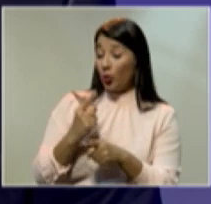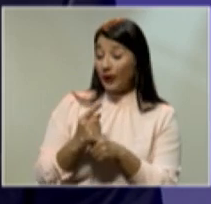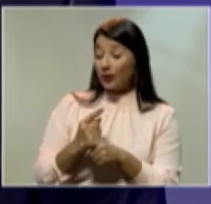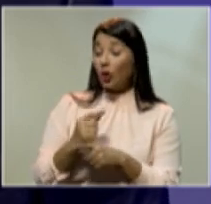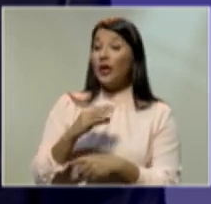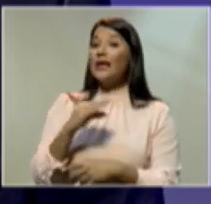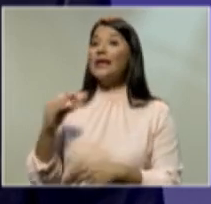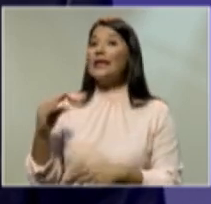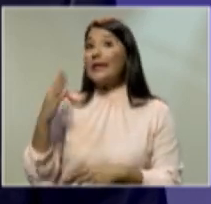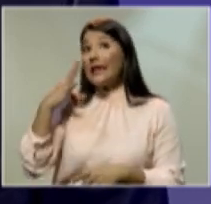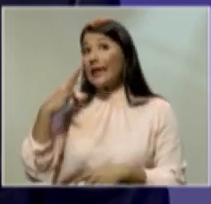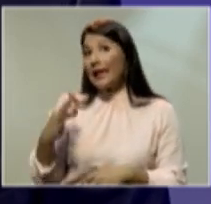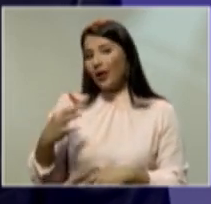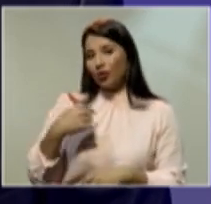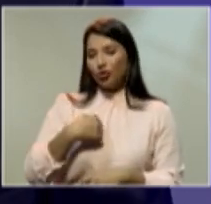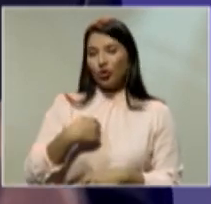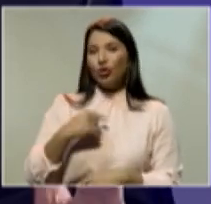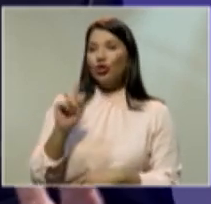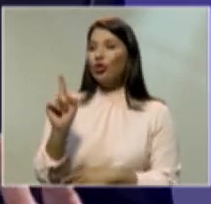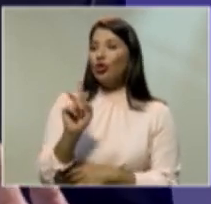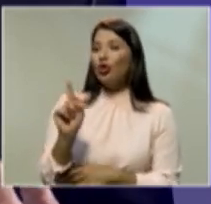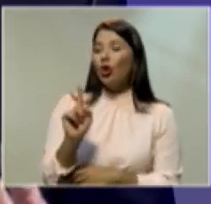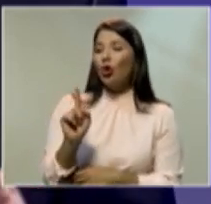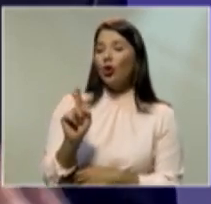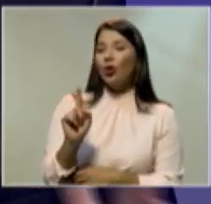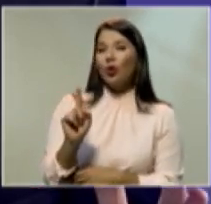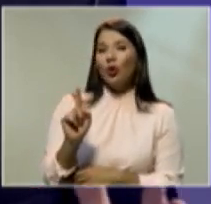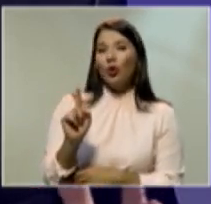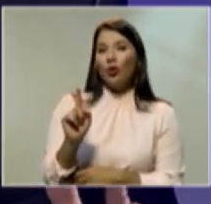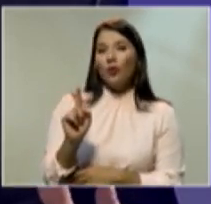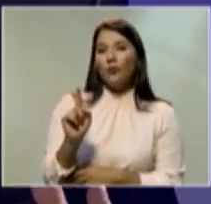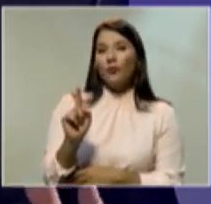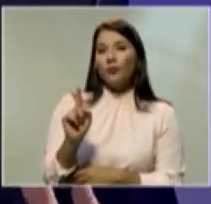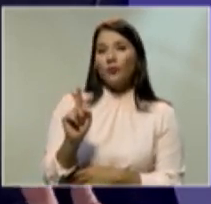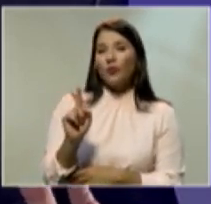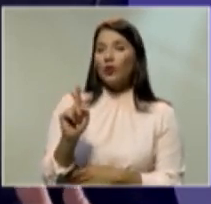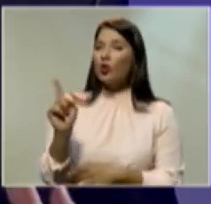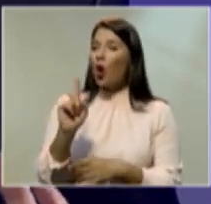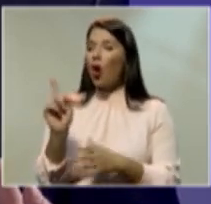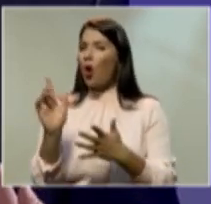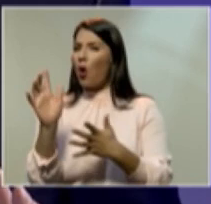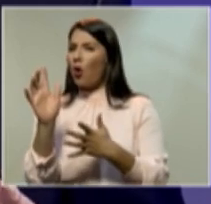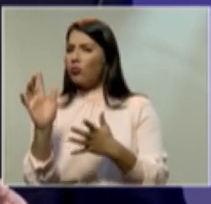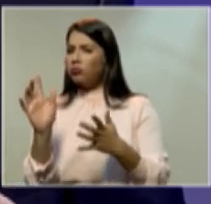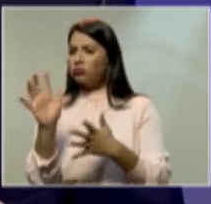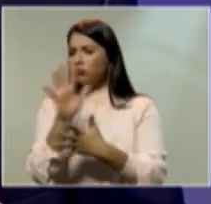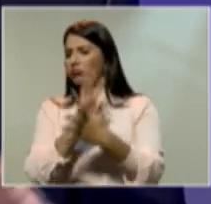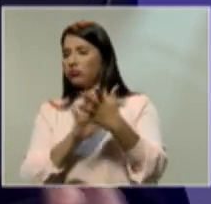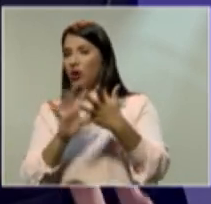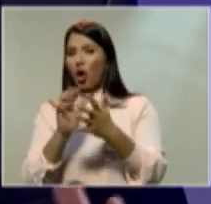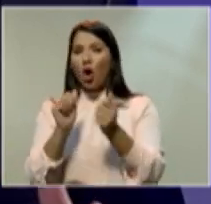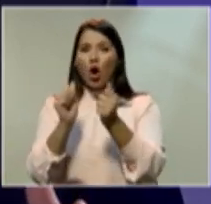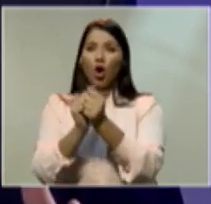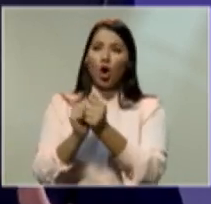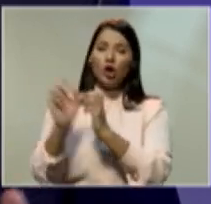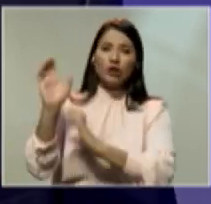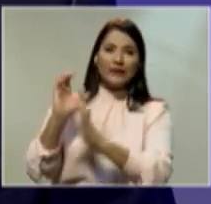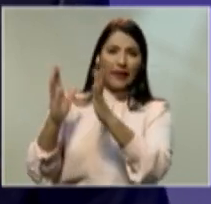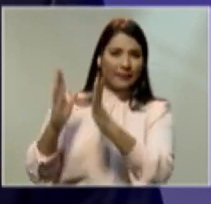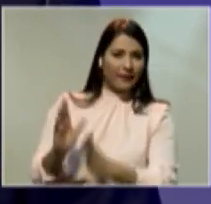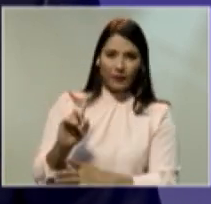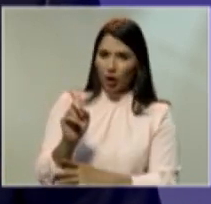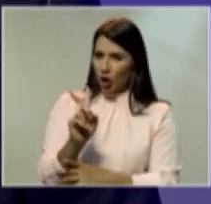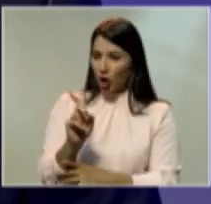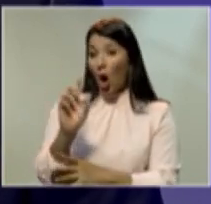reduce, creo yo, a otras figuras con las que suele confundirse, como son la figura del científico o